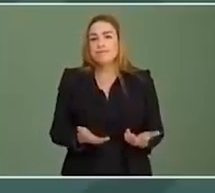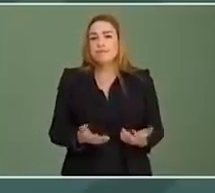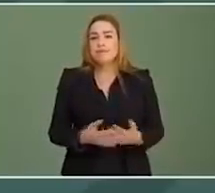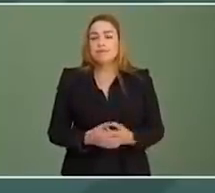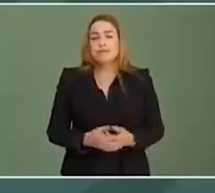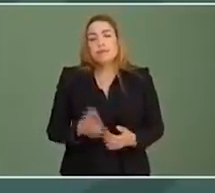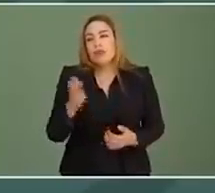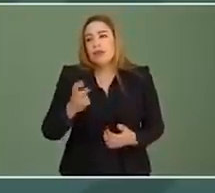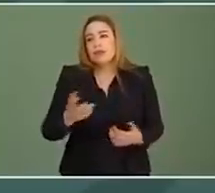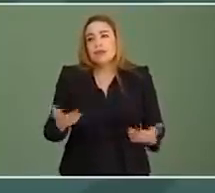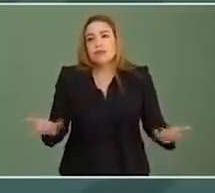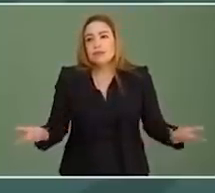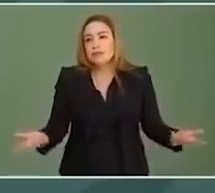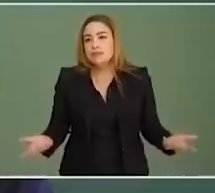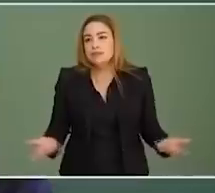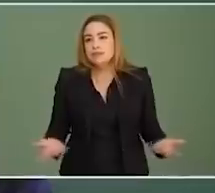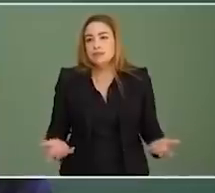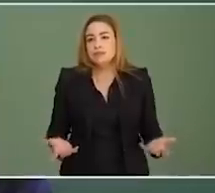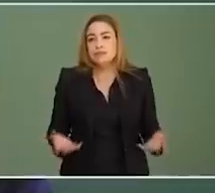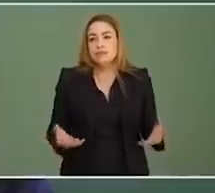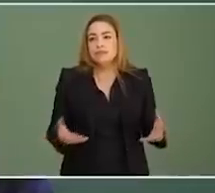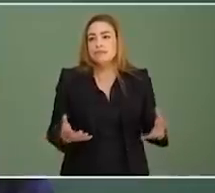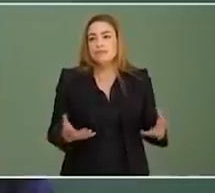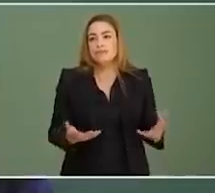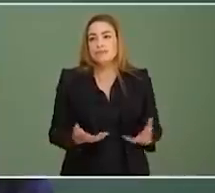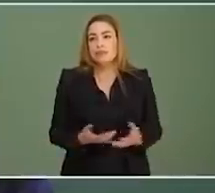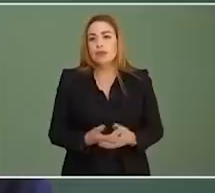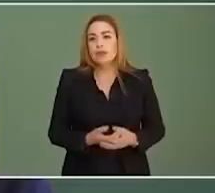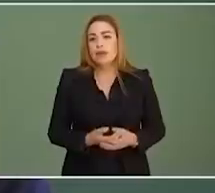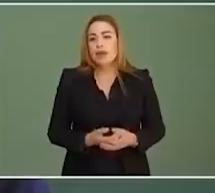crimen vil cobarde